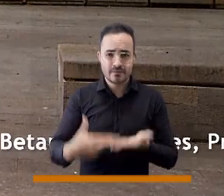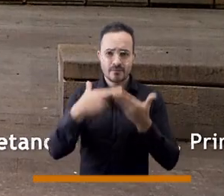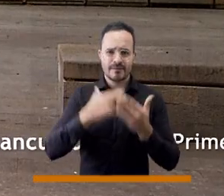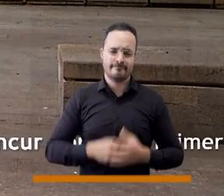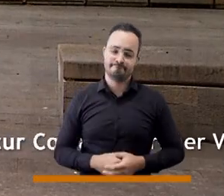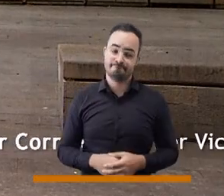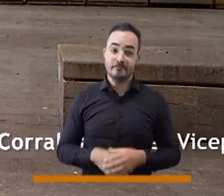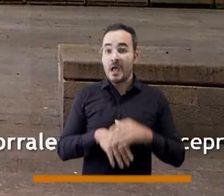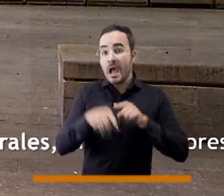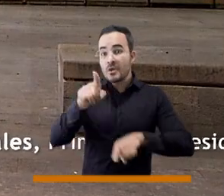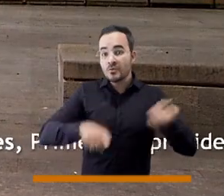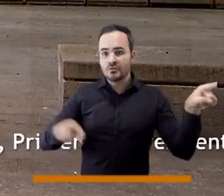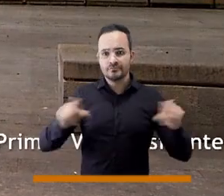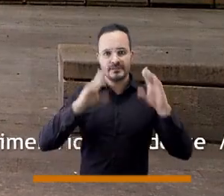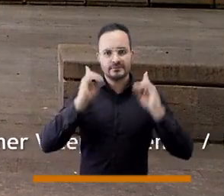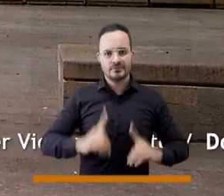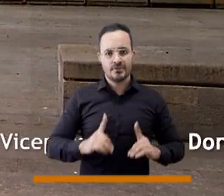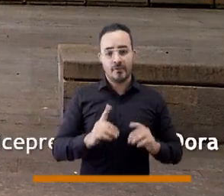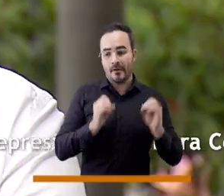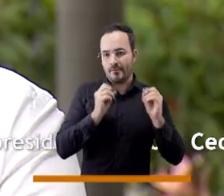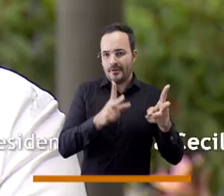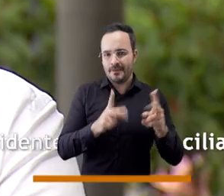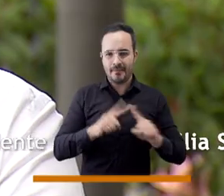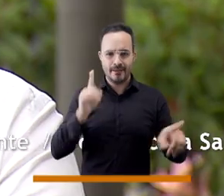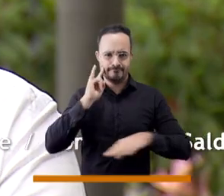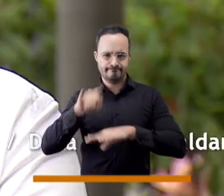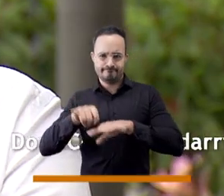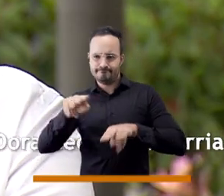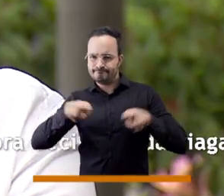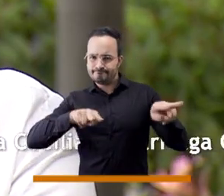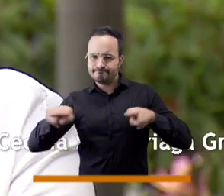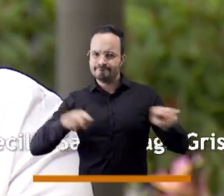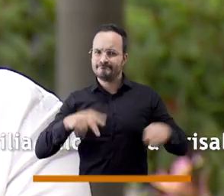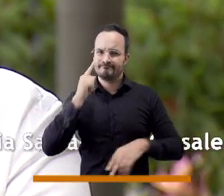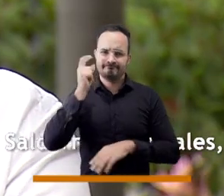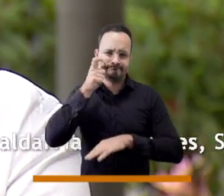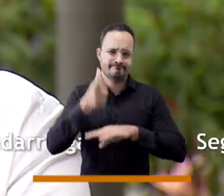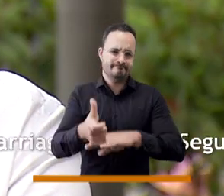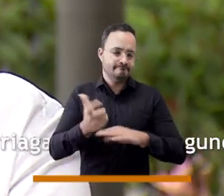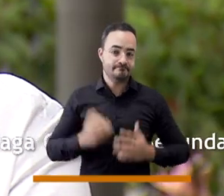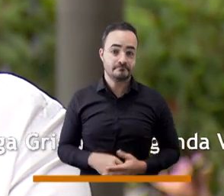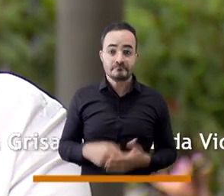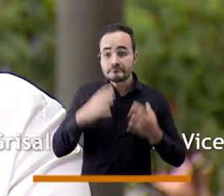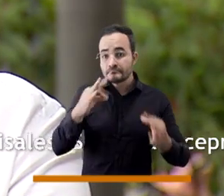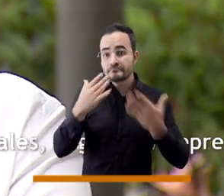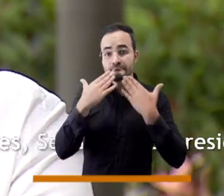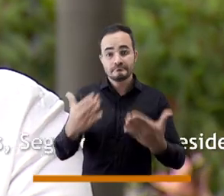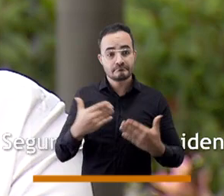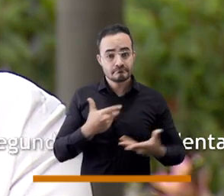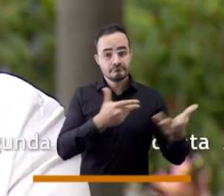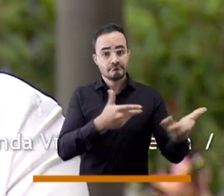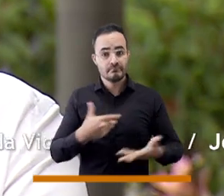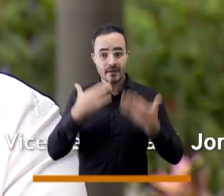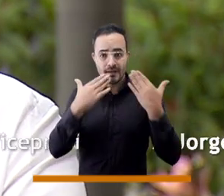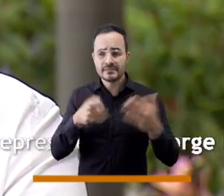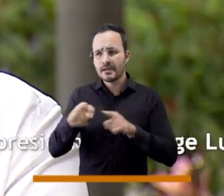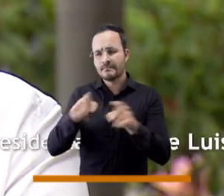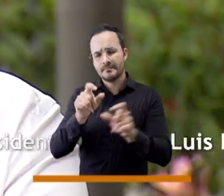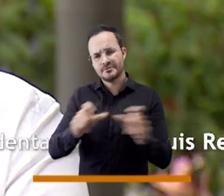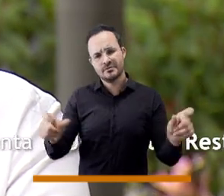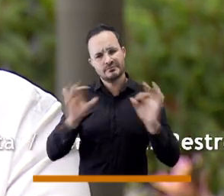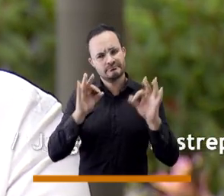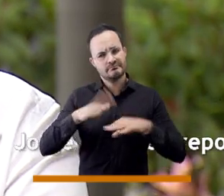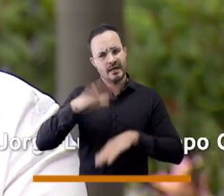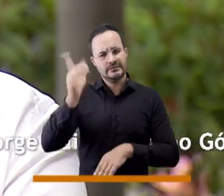no hace parte de la decisión, pues no ve cómo la toman y igual toca ejecutarla. Entonces, invitarlos a todos y agradecerles mucho todo el acompañamiento que hemos